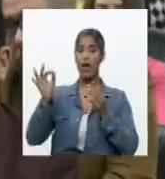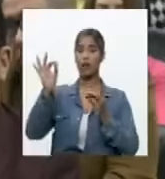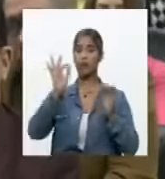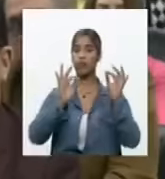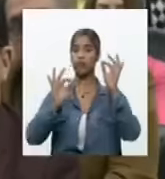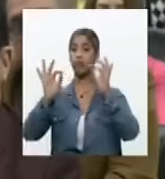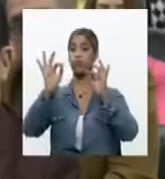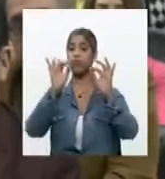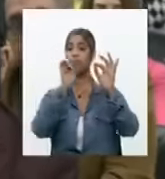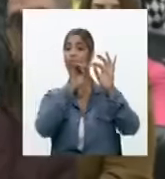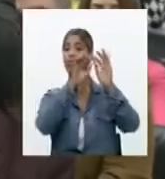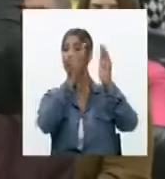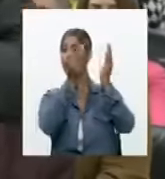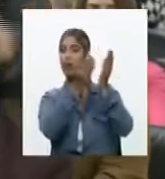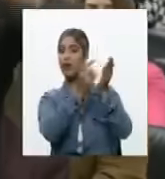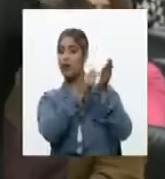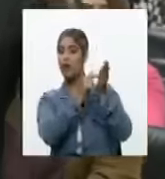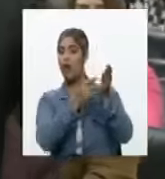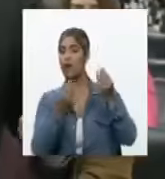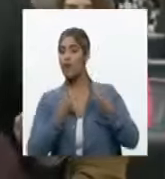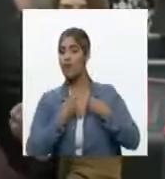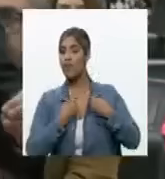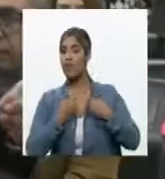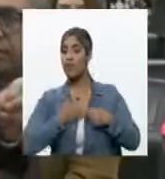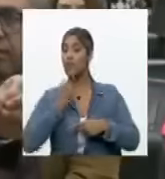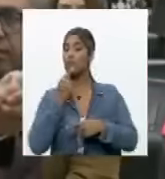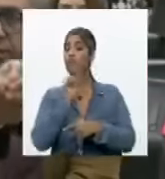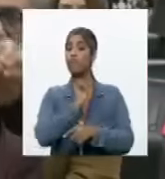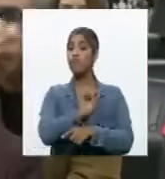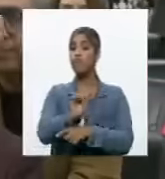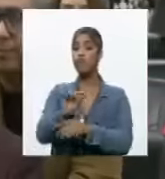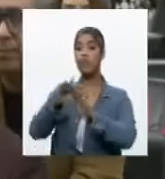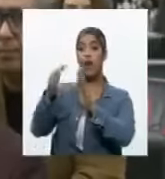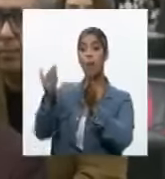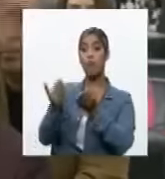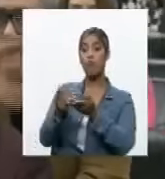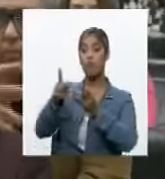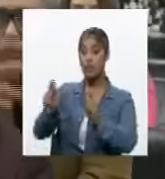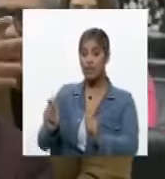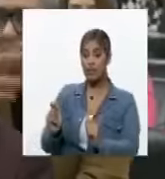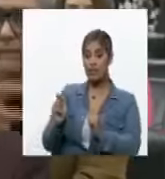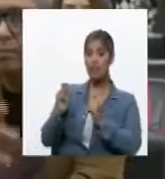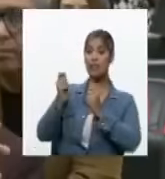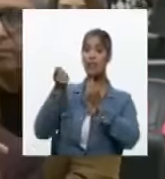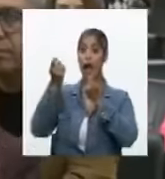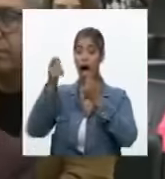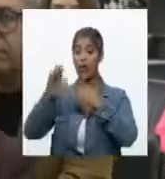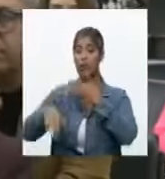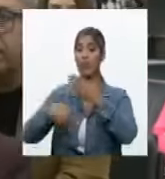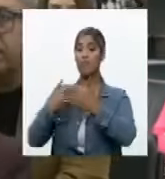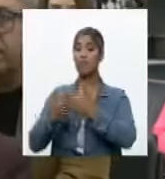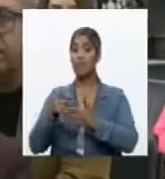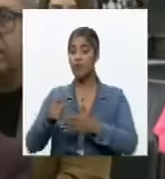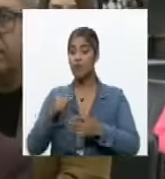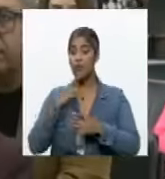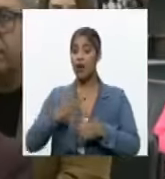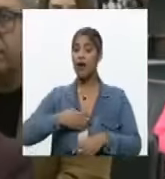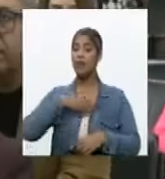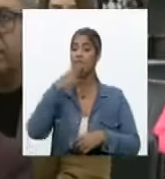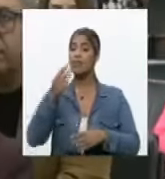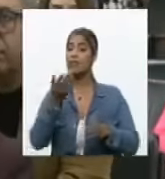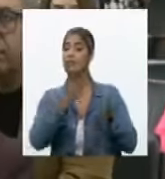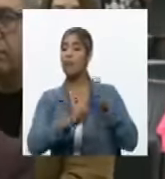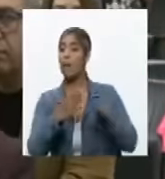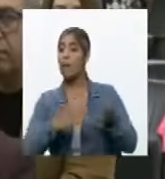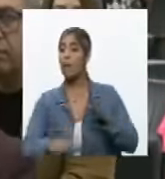vida, y le dijeron al mundo, se salvaron después de todo un periplo para gritarle al mundo que había sido una